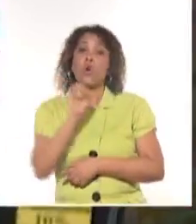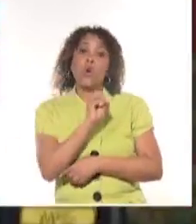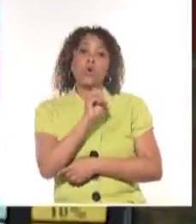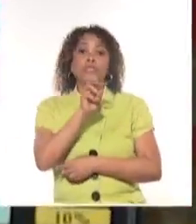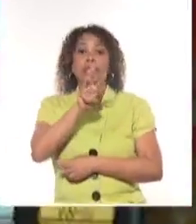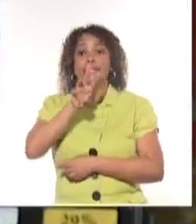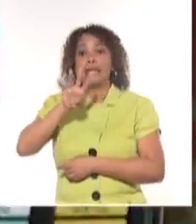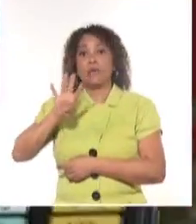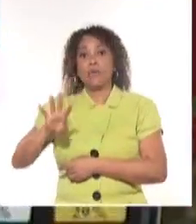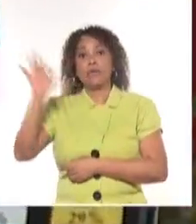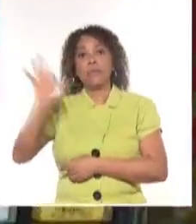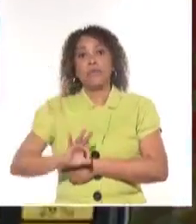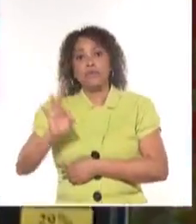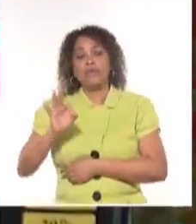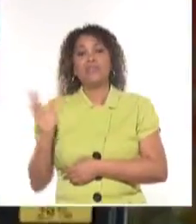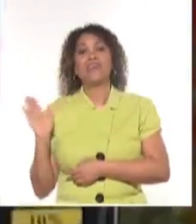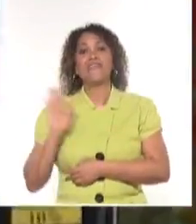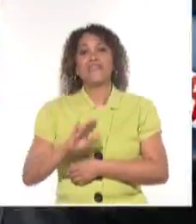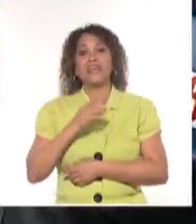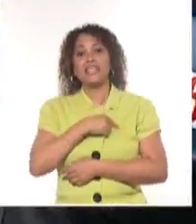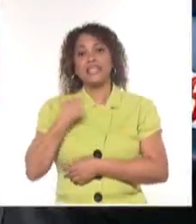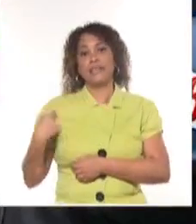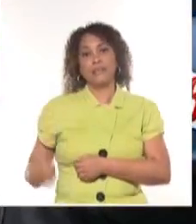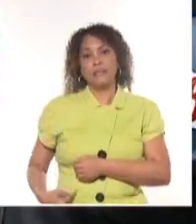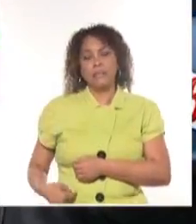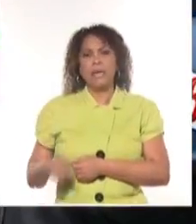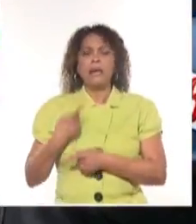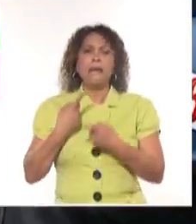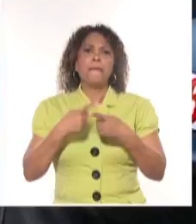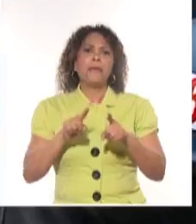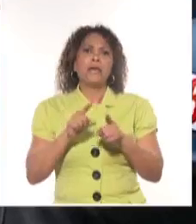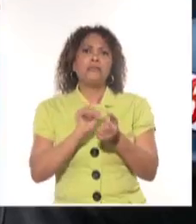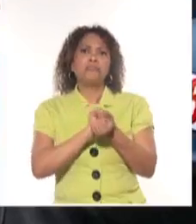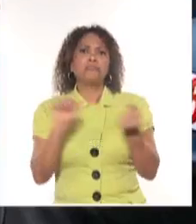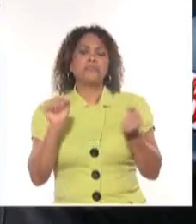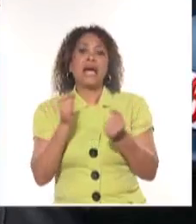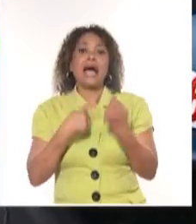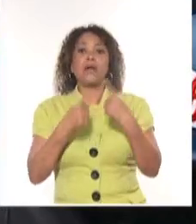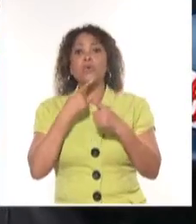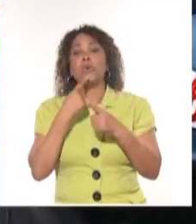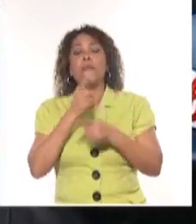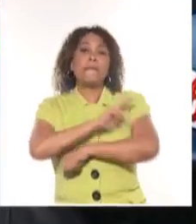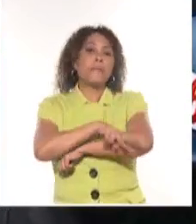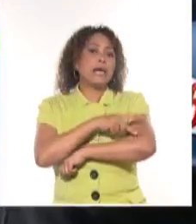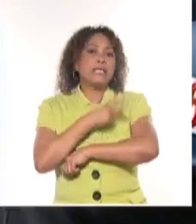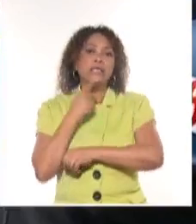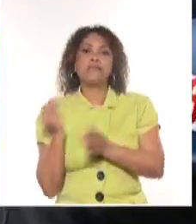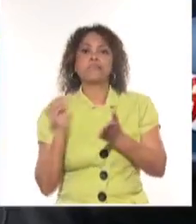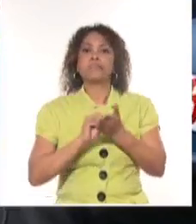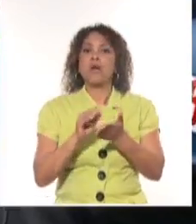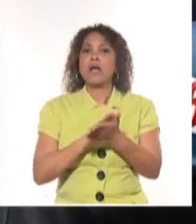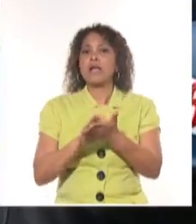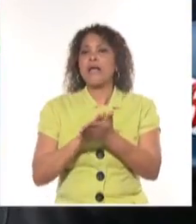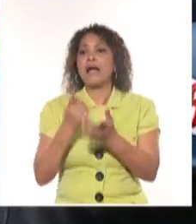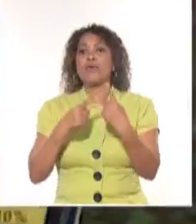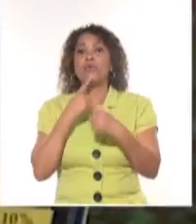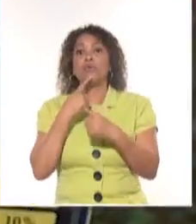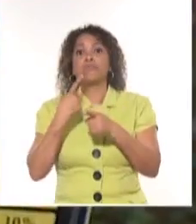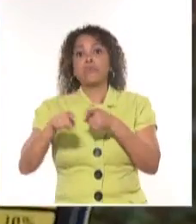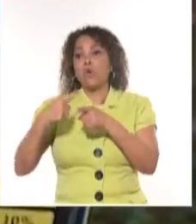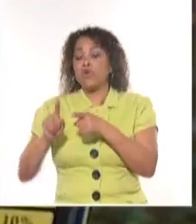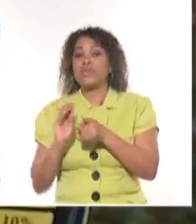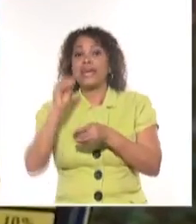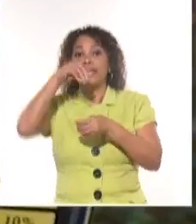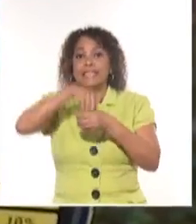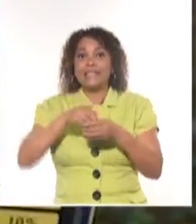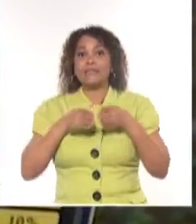34% para importaciones chinas. Sin embargo, se libran de ese arancel del 10% aquellos productos que ya estuvieron cargados